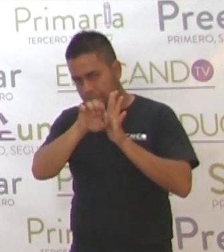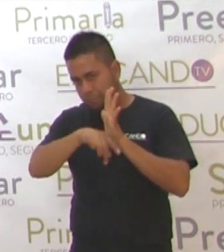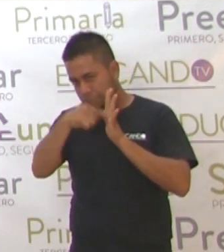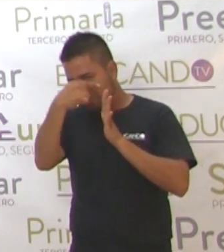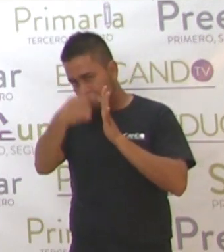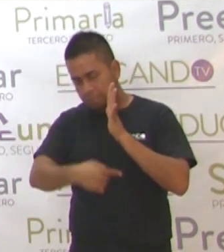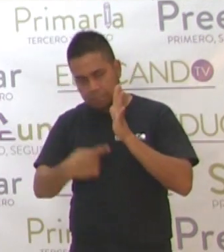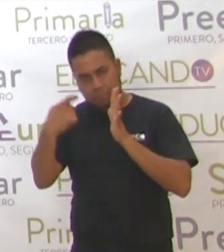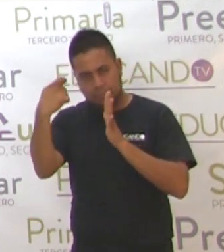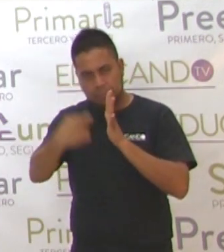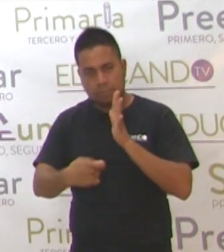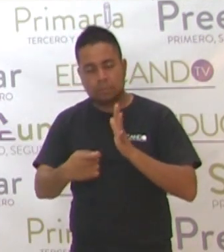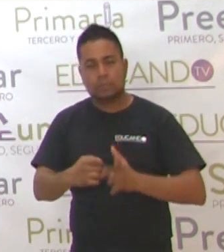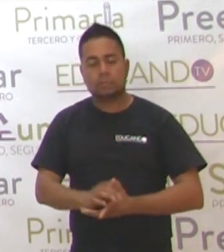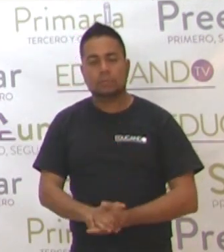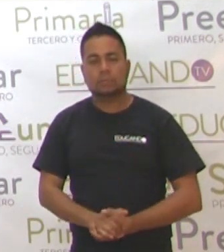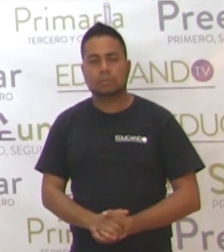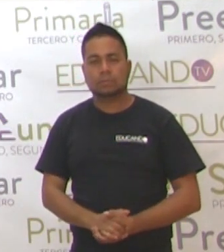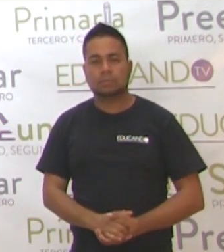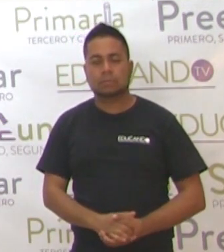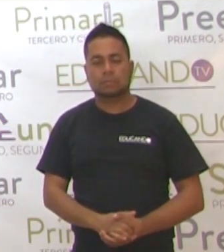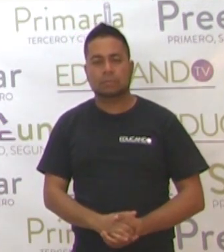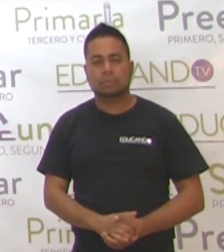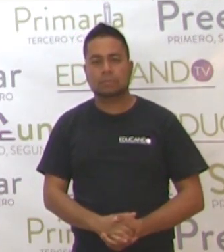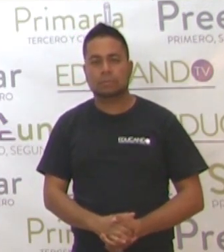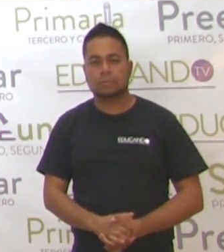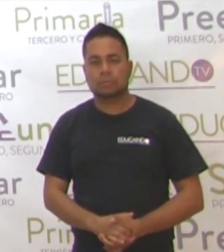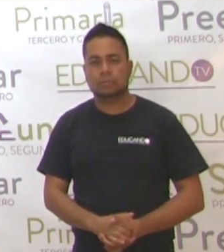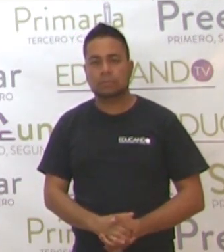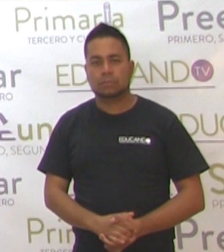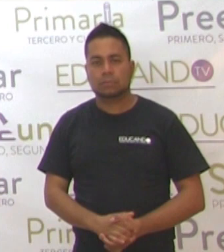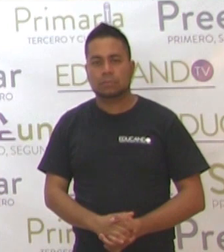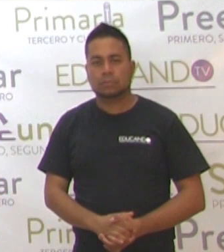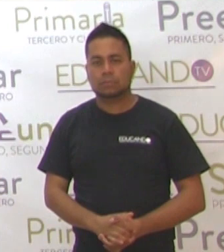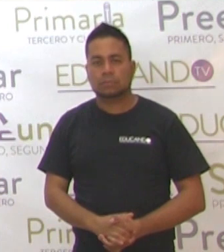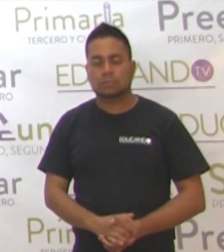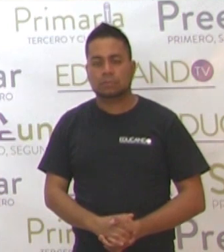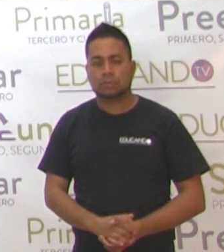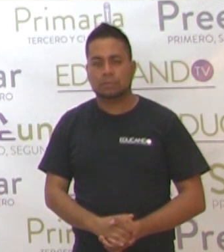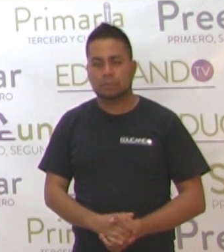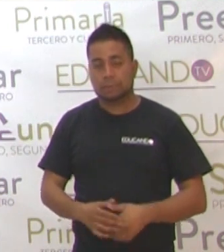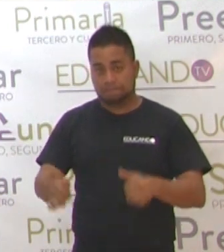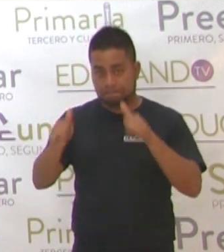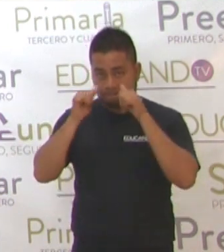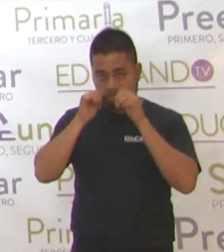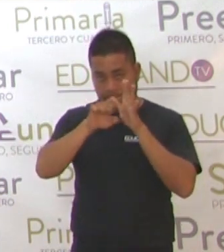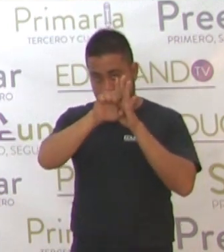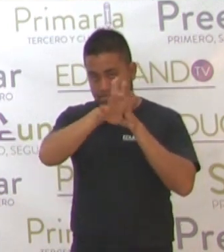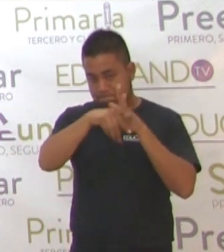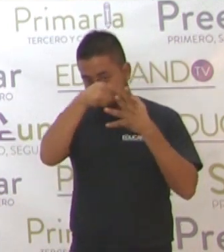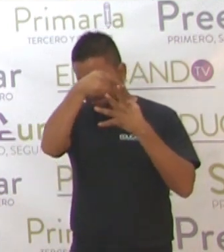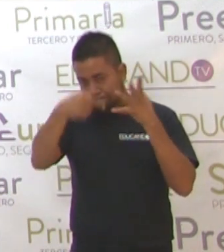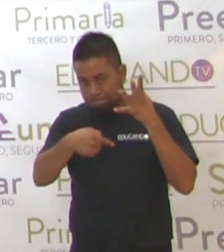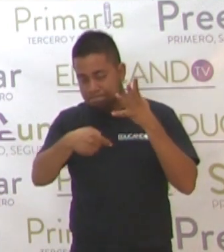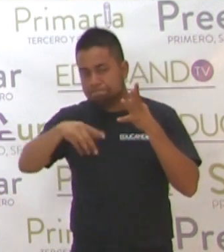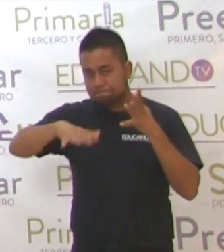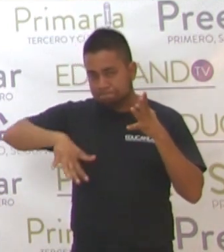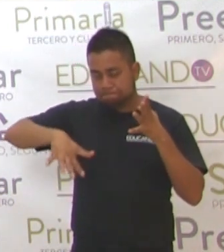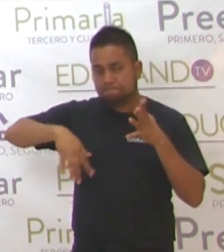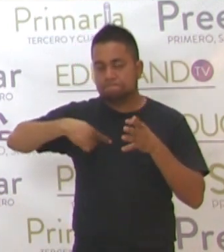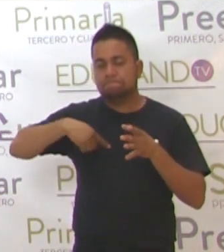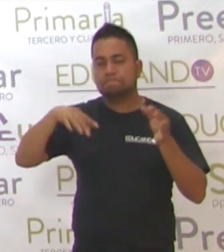mucha atención si tú te das cuenta hablamos hace un momento de lo que son